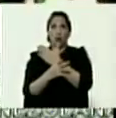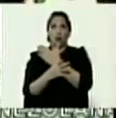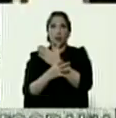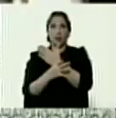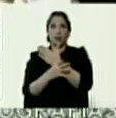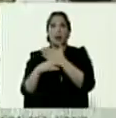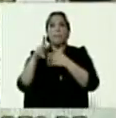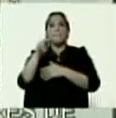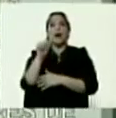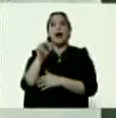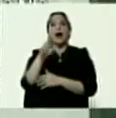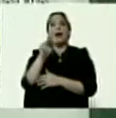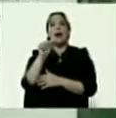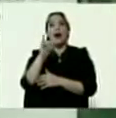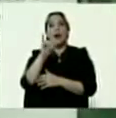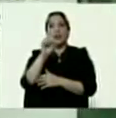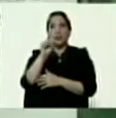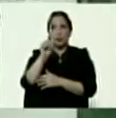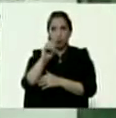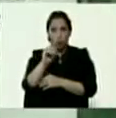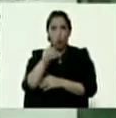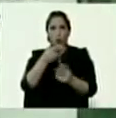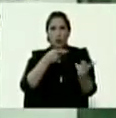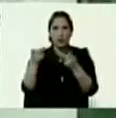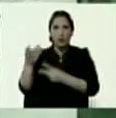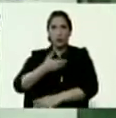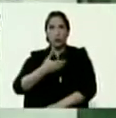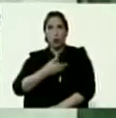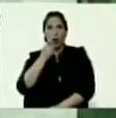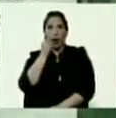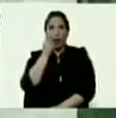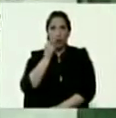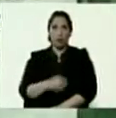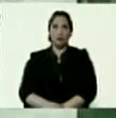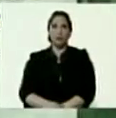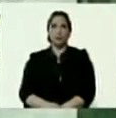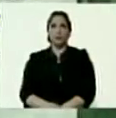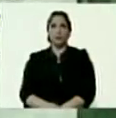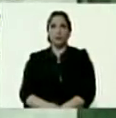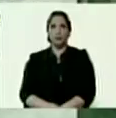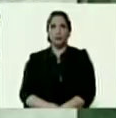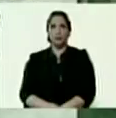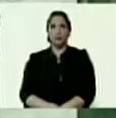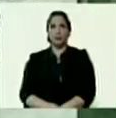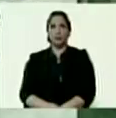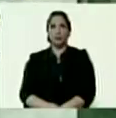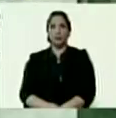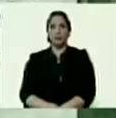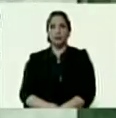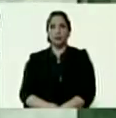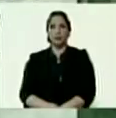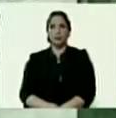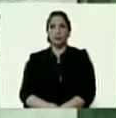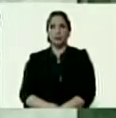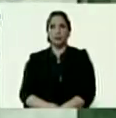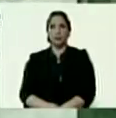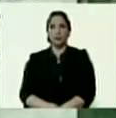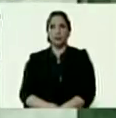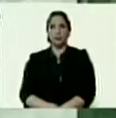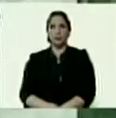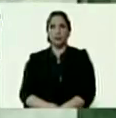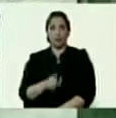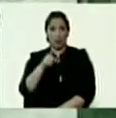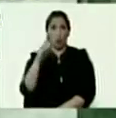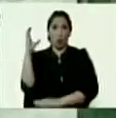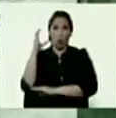paraíso Colombia, que lo recibió el alcalde Henry Manuel Valero Peinado, ya ellos tenían su esquema montado de seguridad por parte de Colombia,